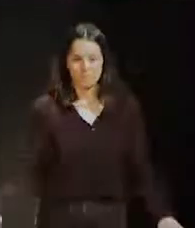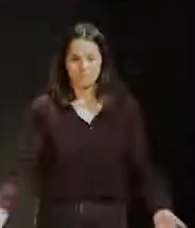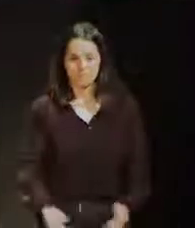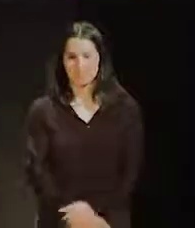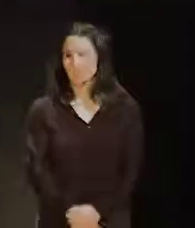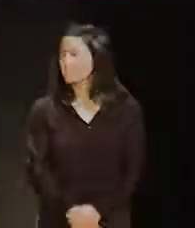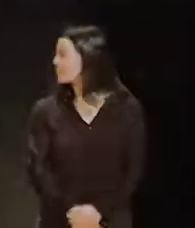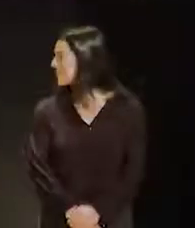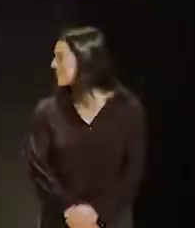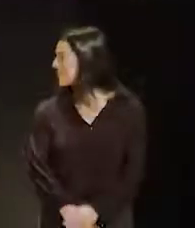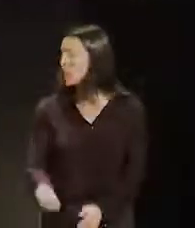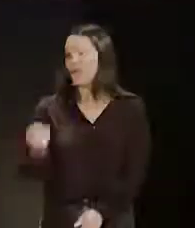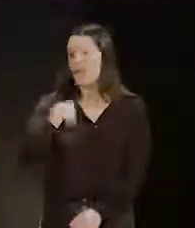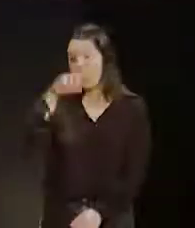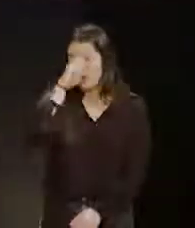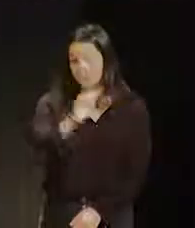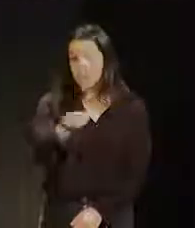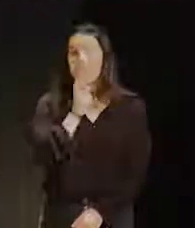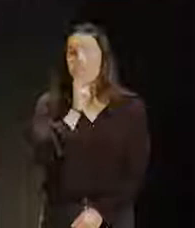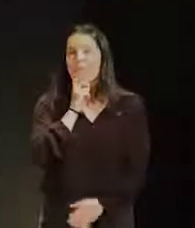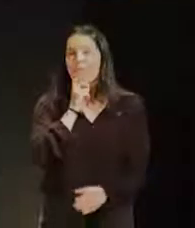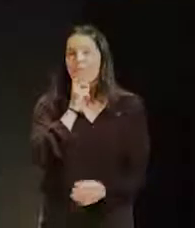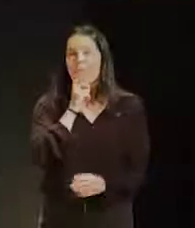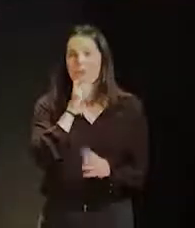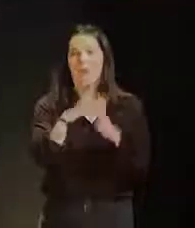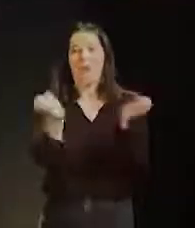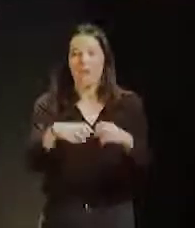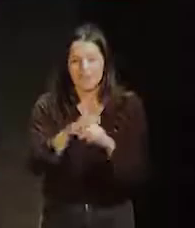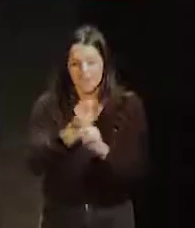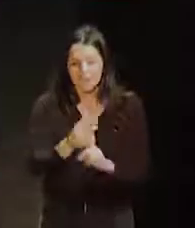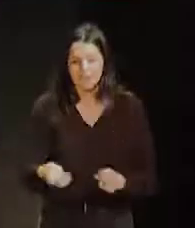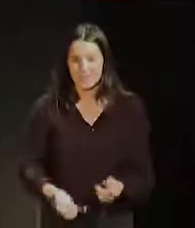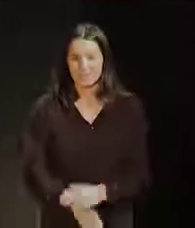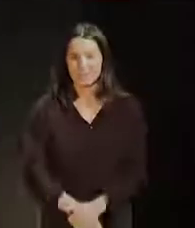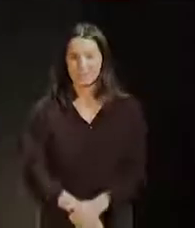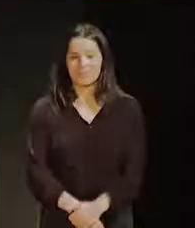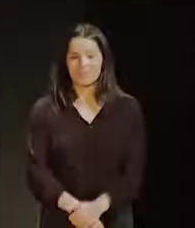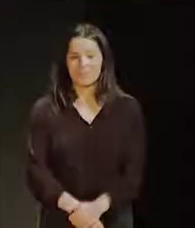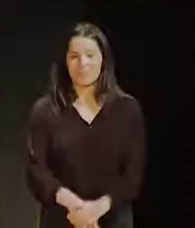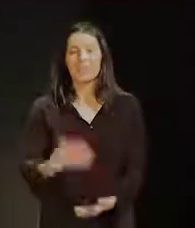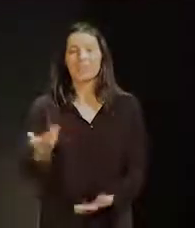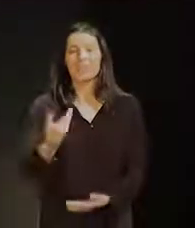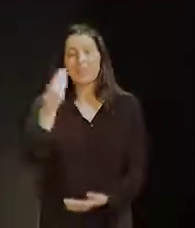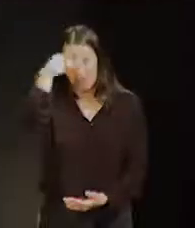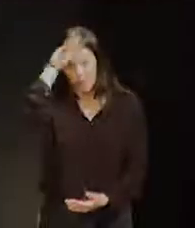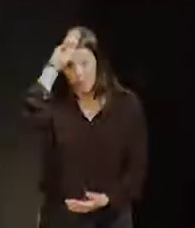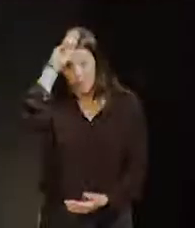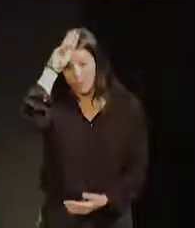No sabemos cómo conciliar ambas posturas. Una cosita, en el caso de Cuba,